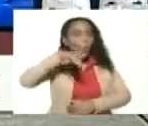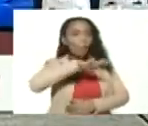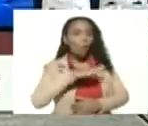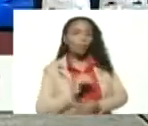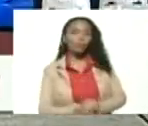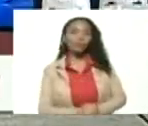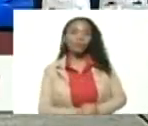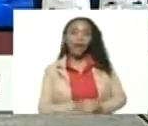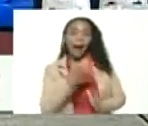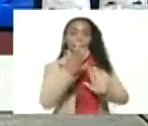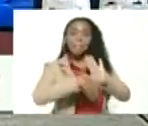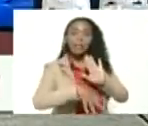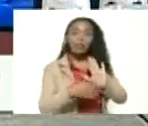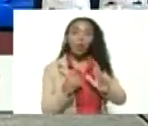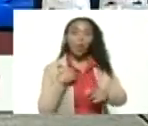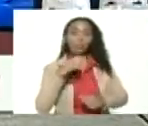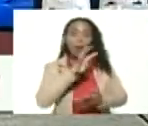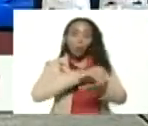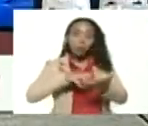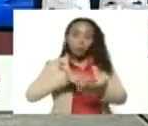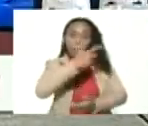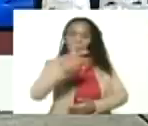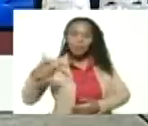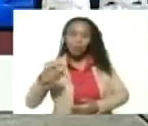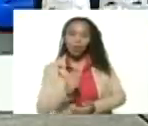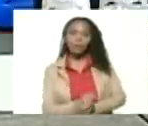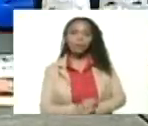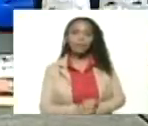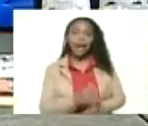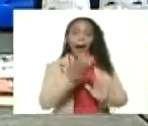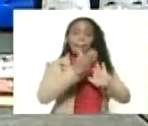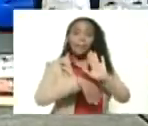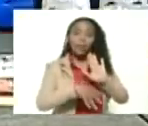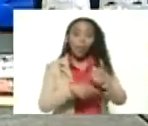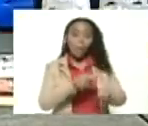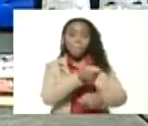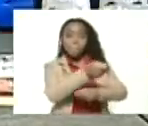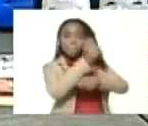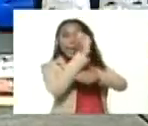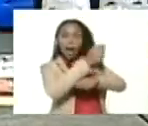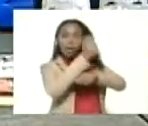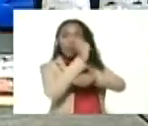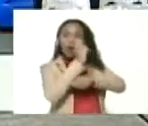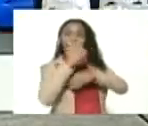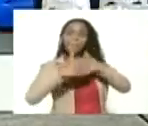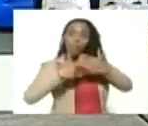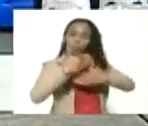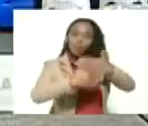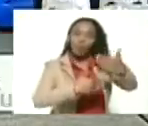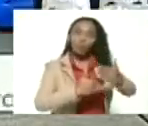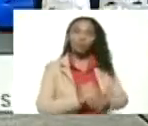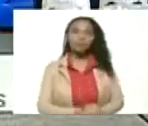Capítulo campesinos, campesinas, productores. Capítulo pescadores, pescadoras, productoras.